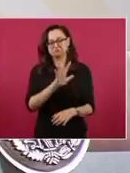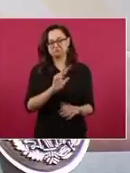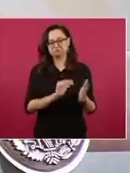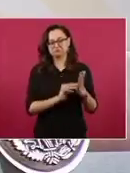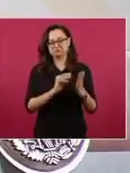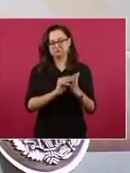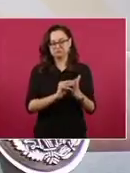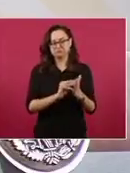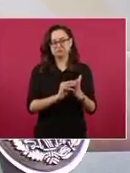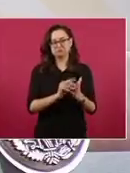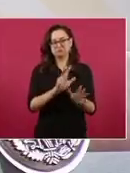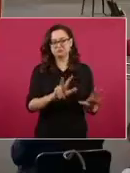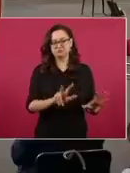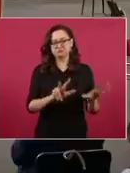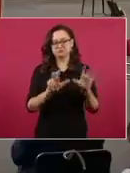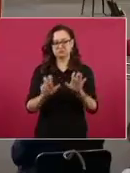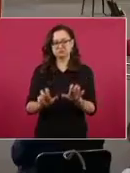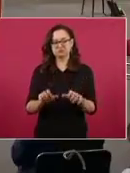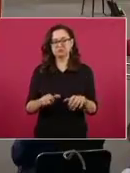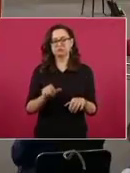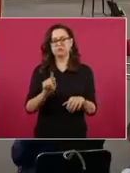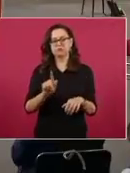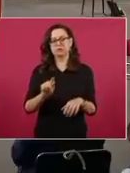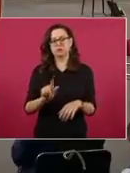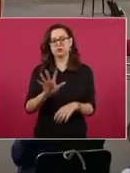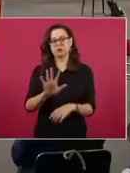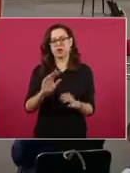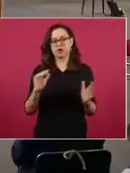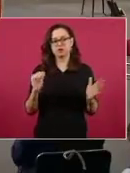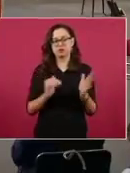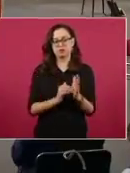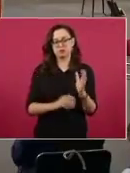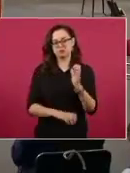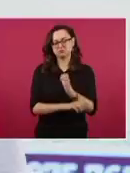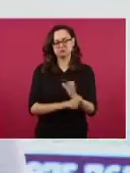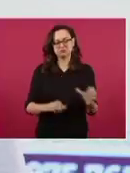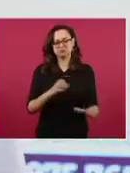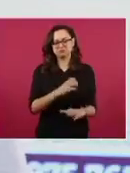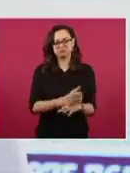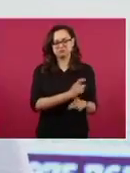5.875.000 bienes.